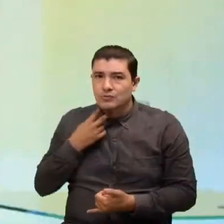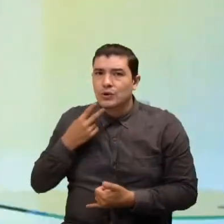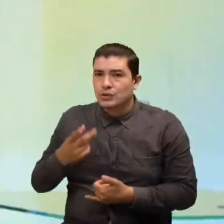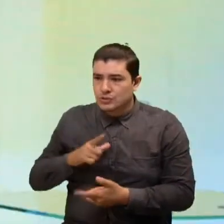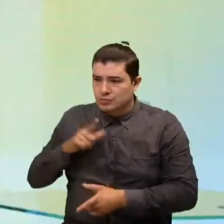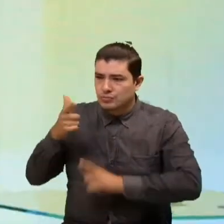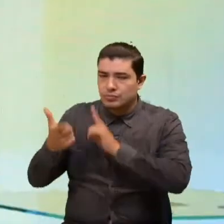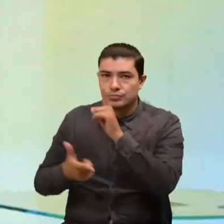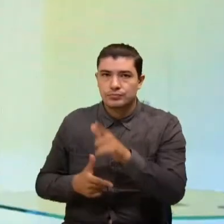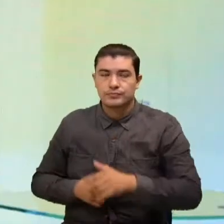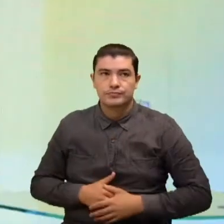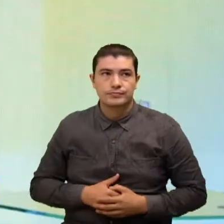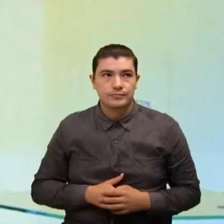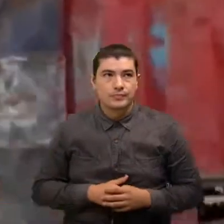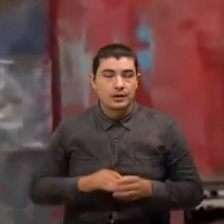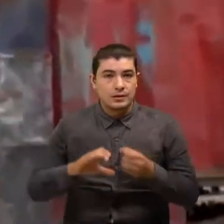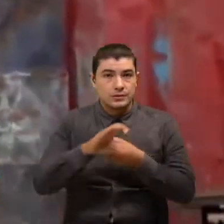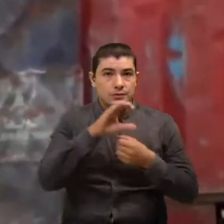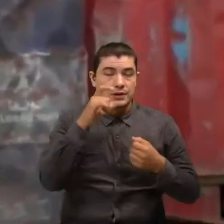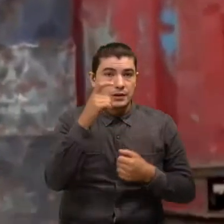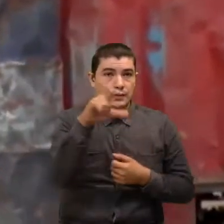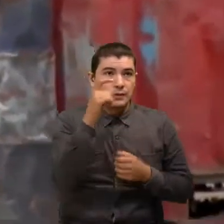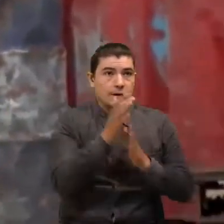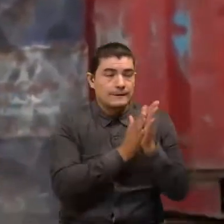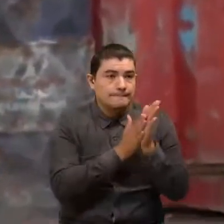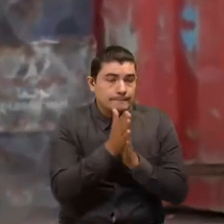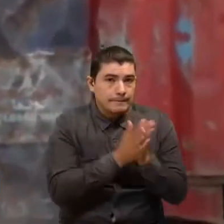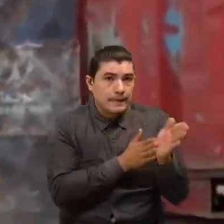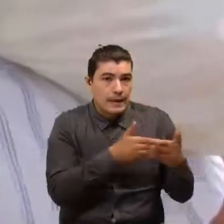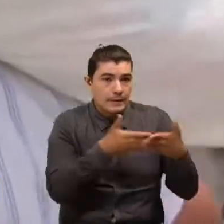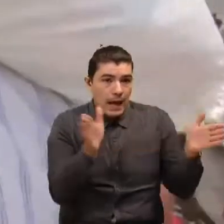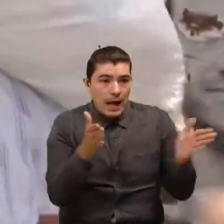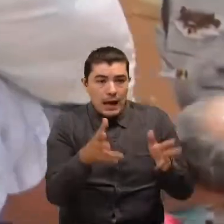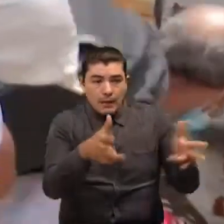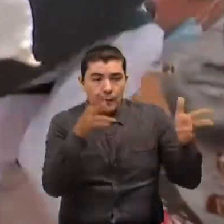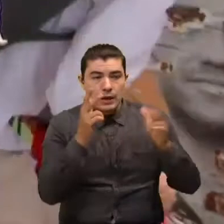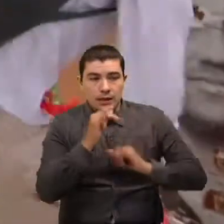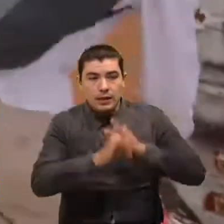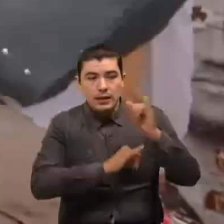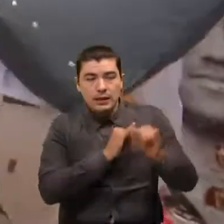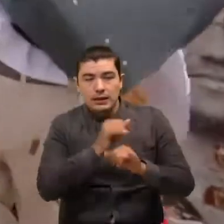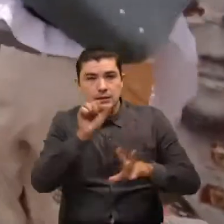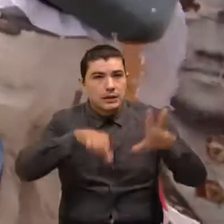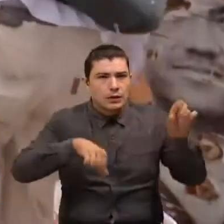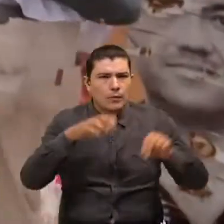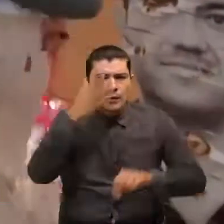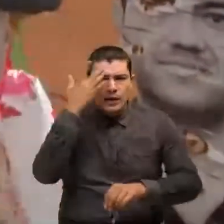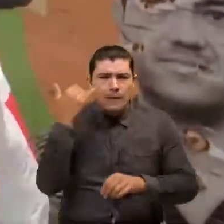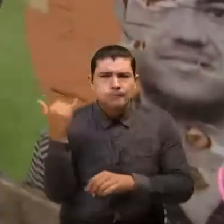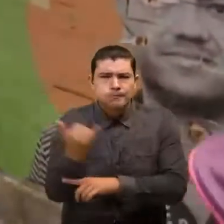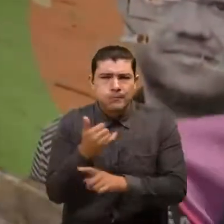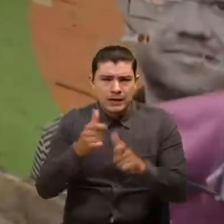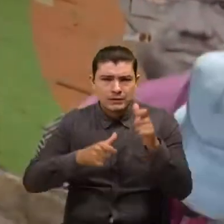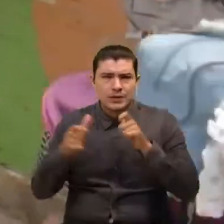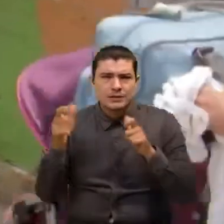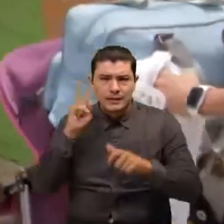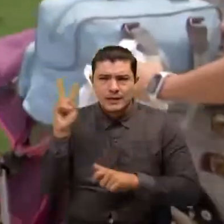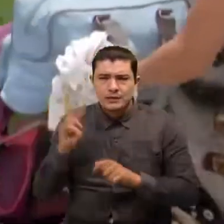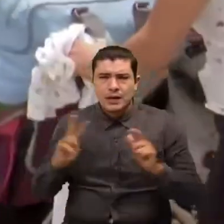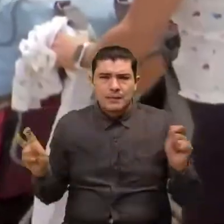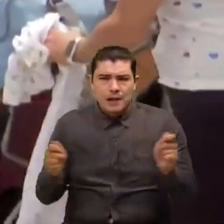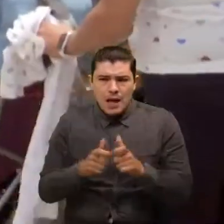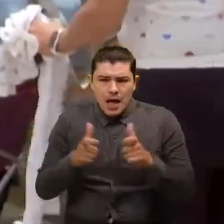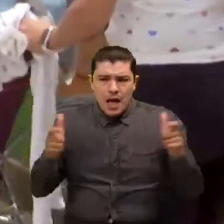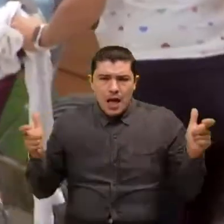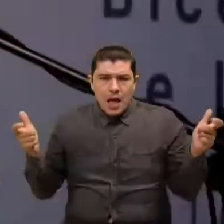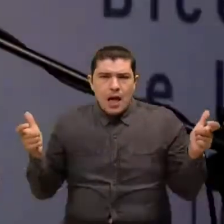mientras tanto en cúcuta la expectativa por la reapertura crece teniendo en cuenta el alto flujo migratorio en la zona 36